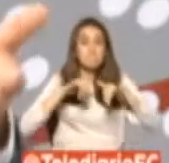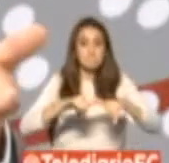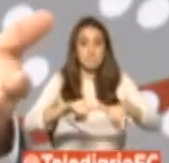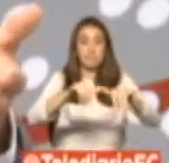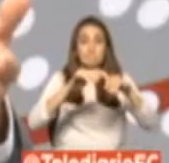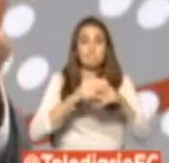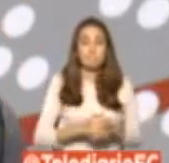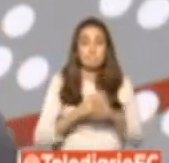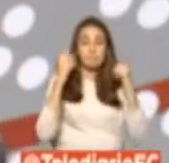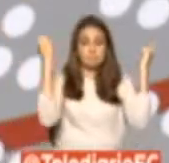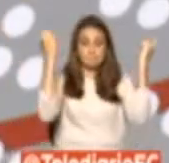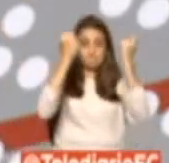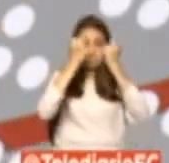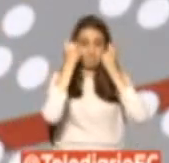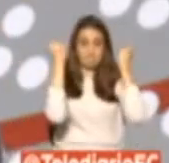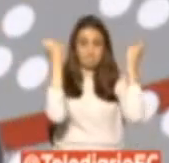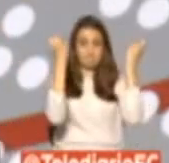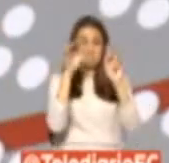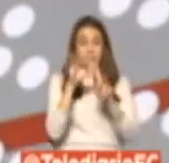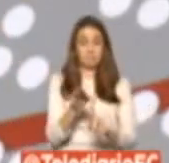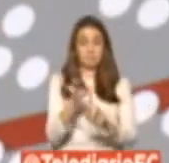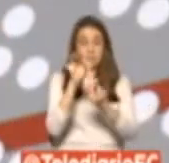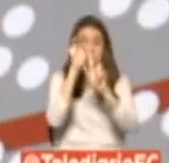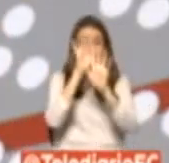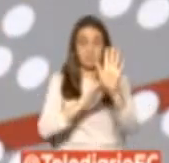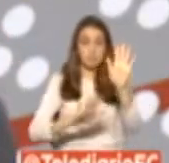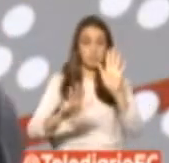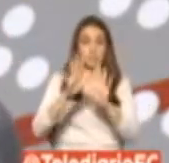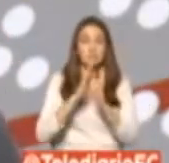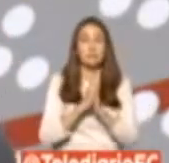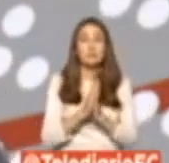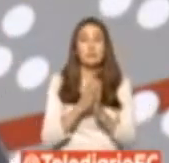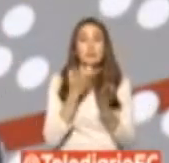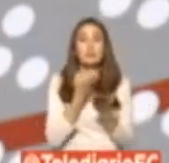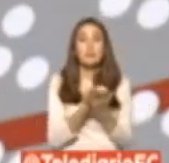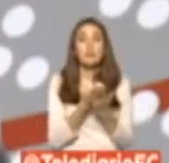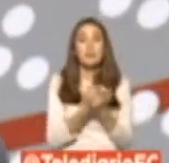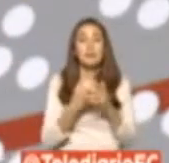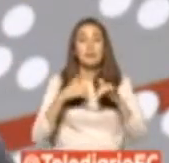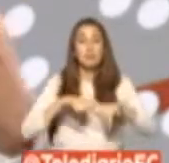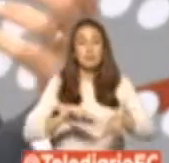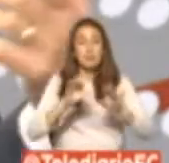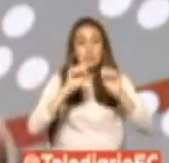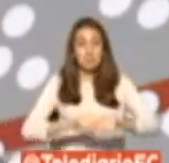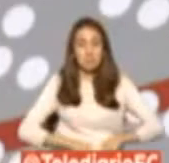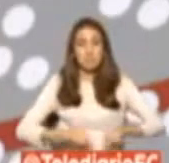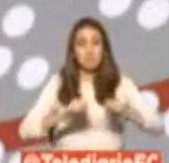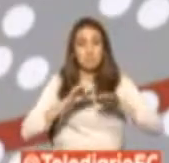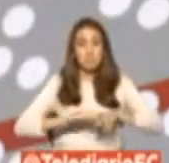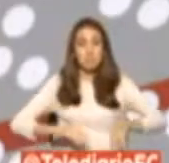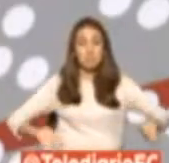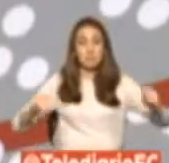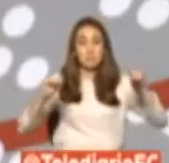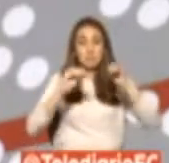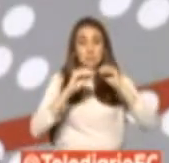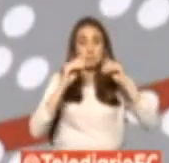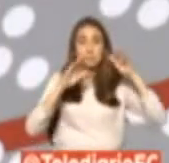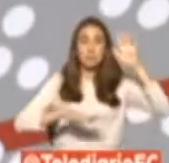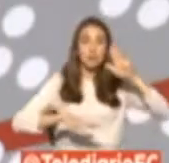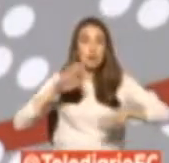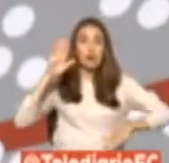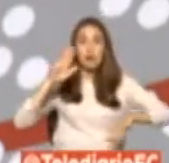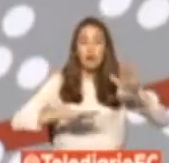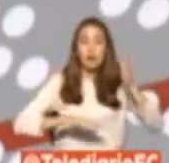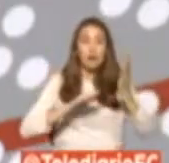en campaña, especialmente el financiamiento cuando se hace la facturación o triangulación y